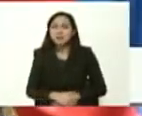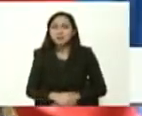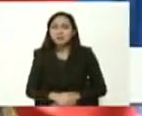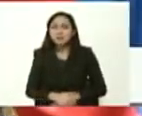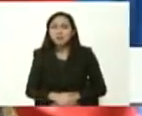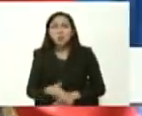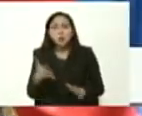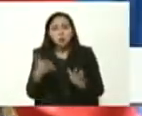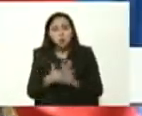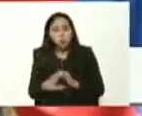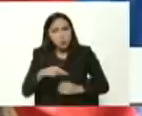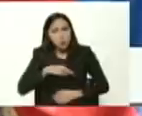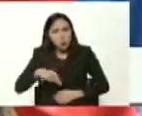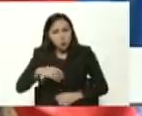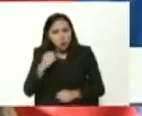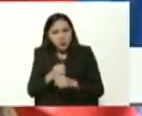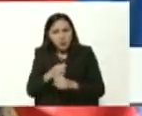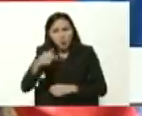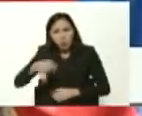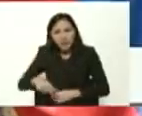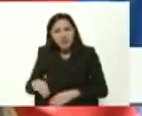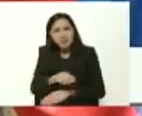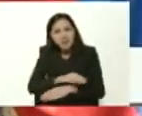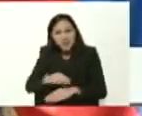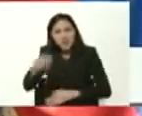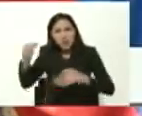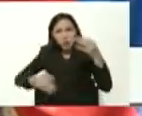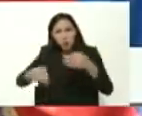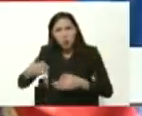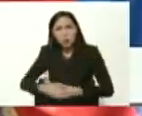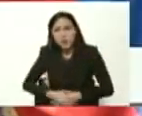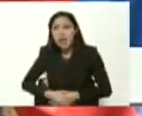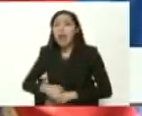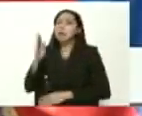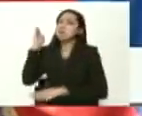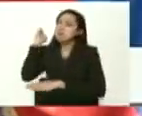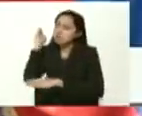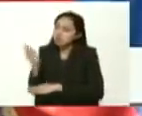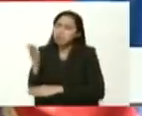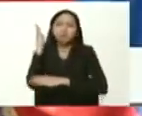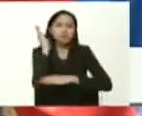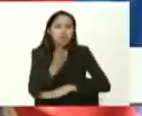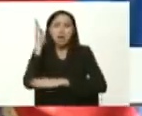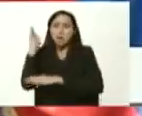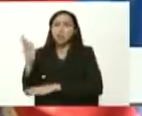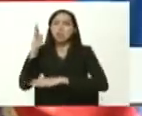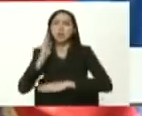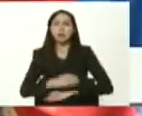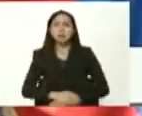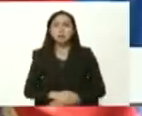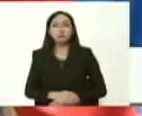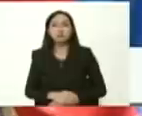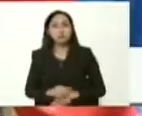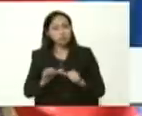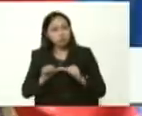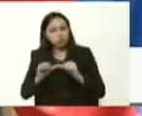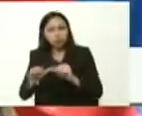bajo nuestra gestión en este Ministerio Público han sido castigadas de manera severa y ejemplar.